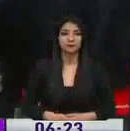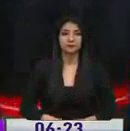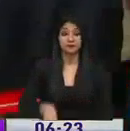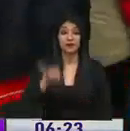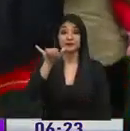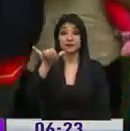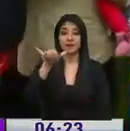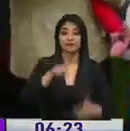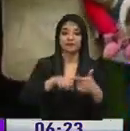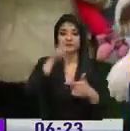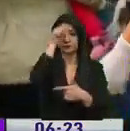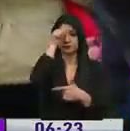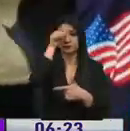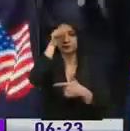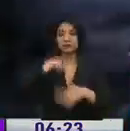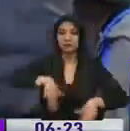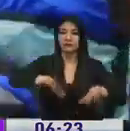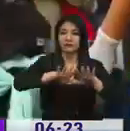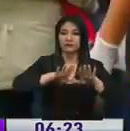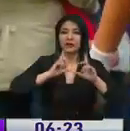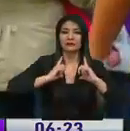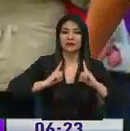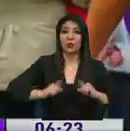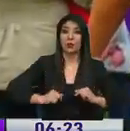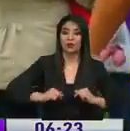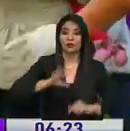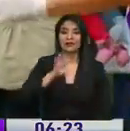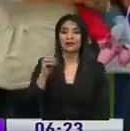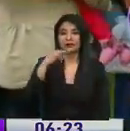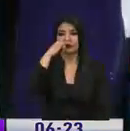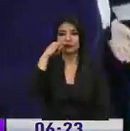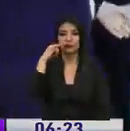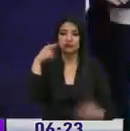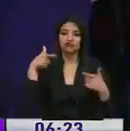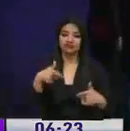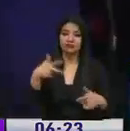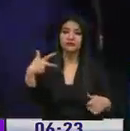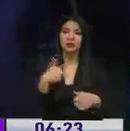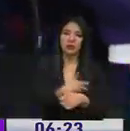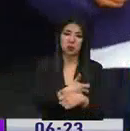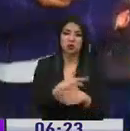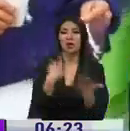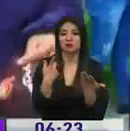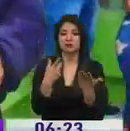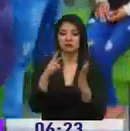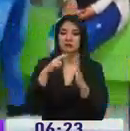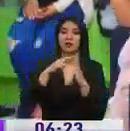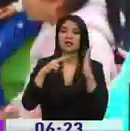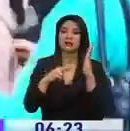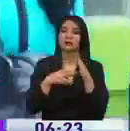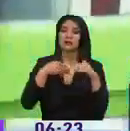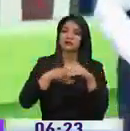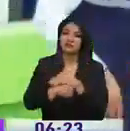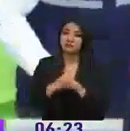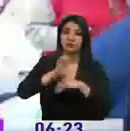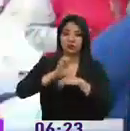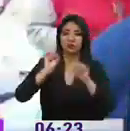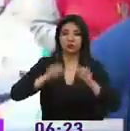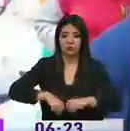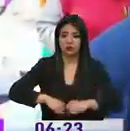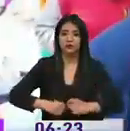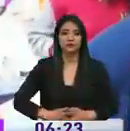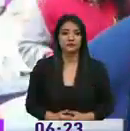las brigadas médicas atendieron a más de 500 niños al día, proporcionando las vacunas primarias como uno de los requisitos para poder ingresar al país. Y